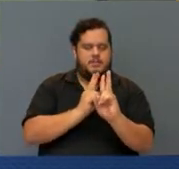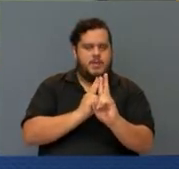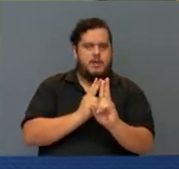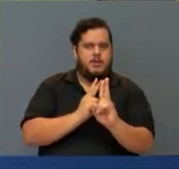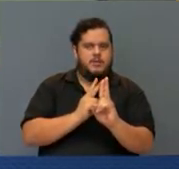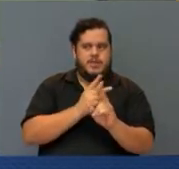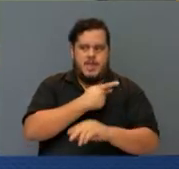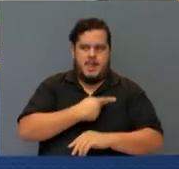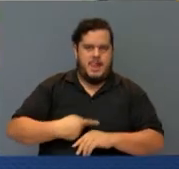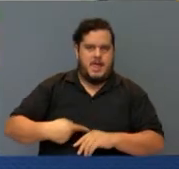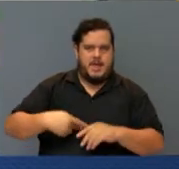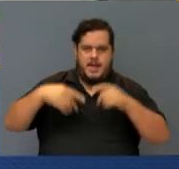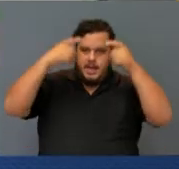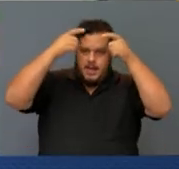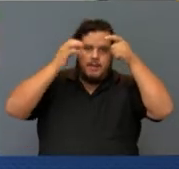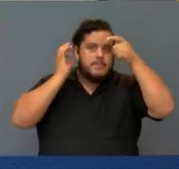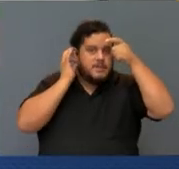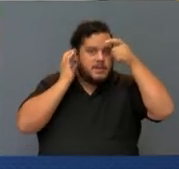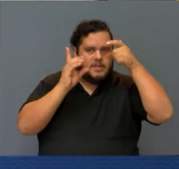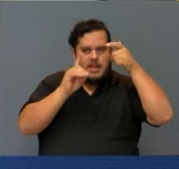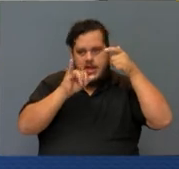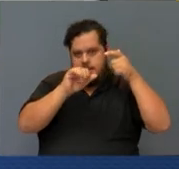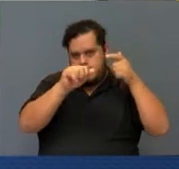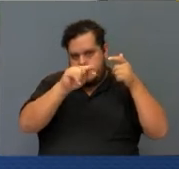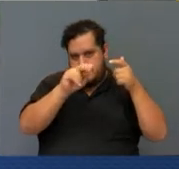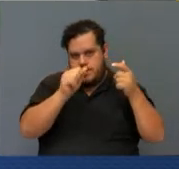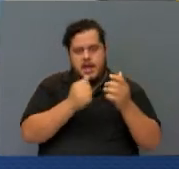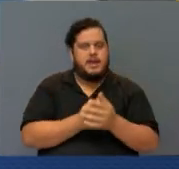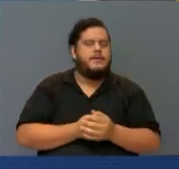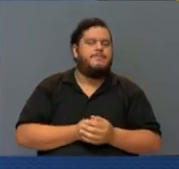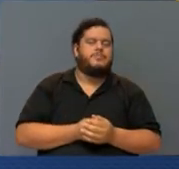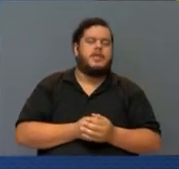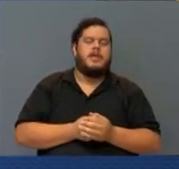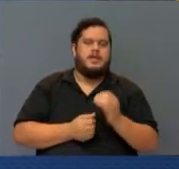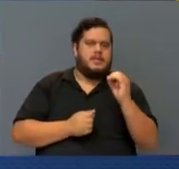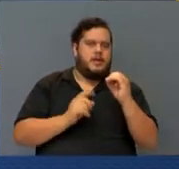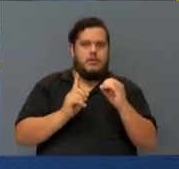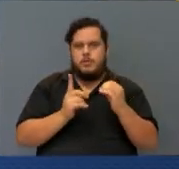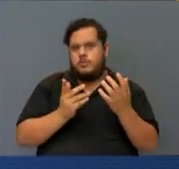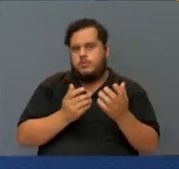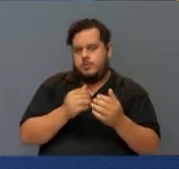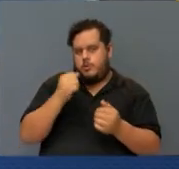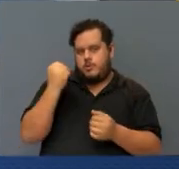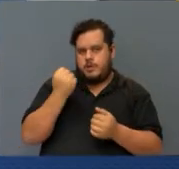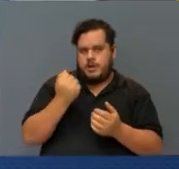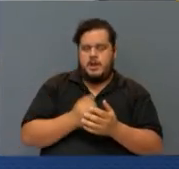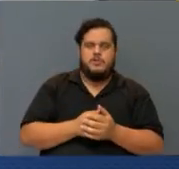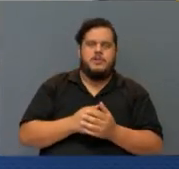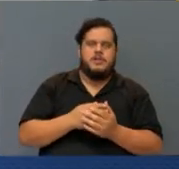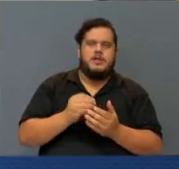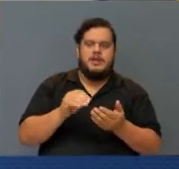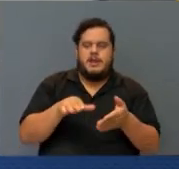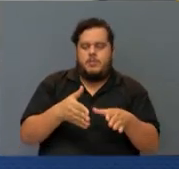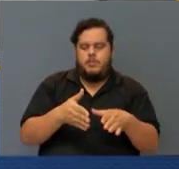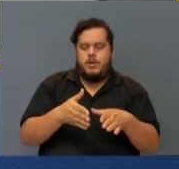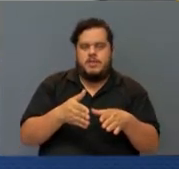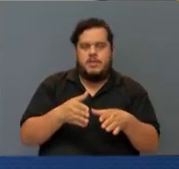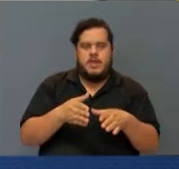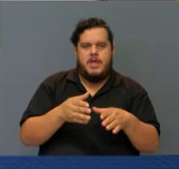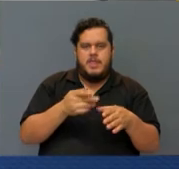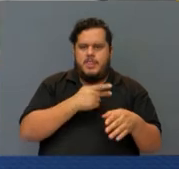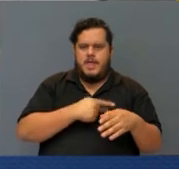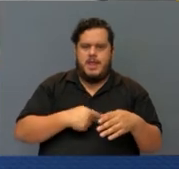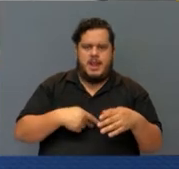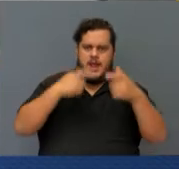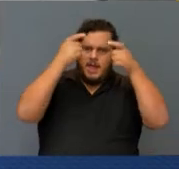jugamos contra eeuu aquí a partido que perdimos 1 0 con gol de tapar el gran partido domingo y la muerte de la princesa diana sábado no no no